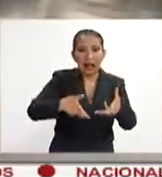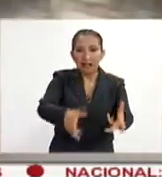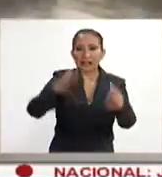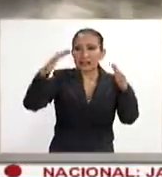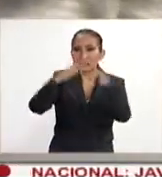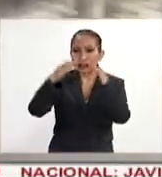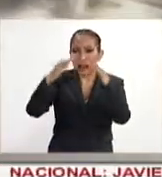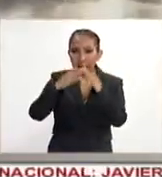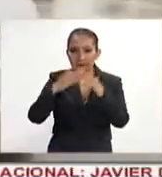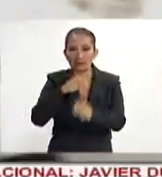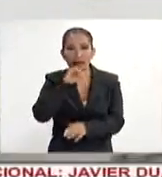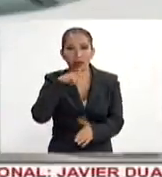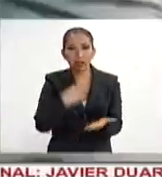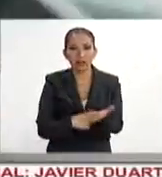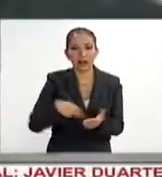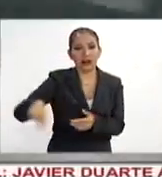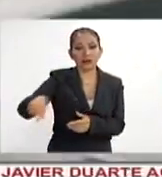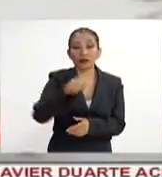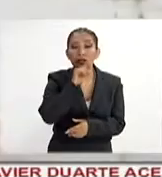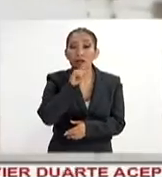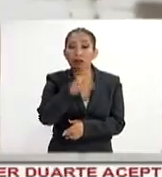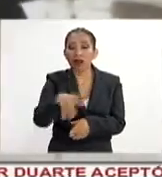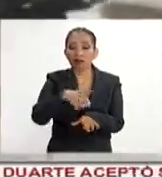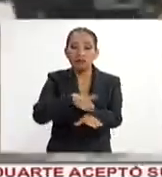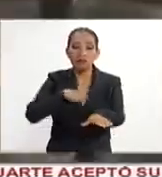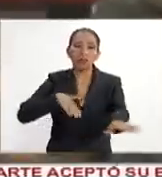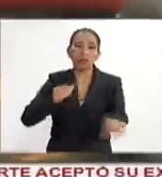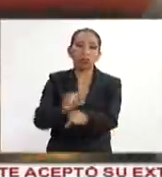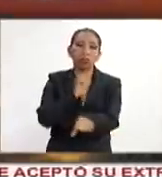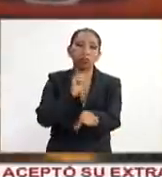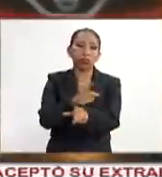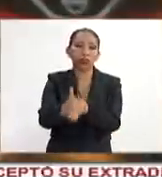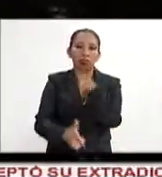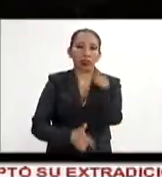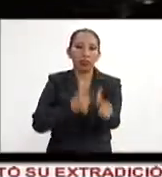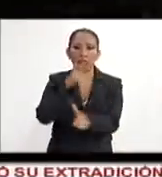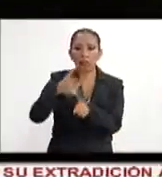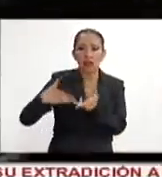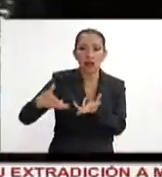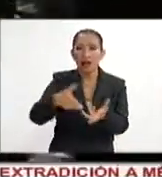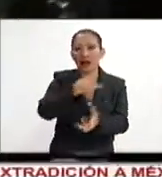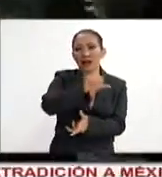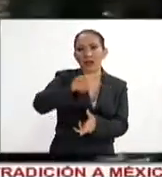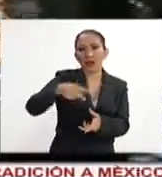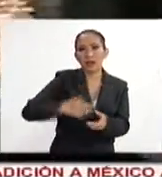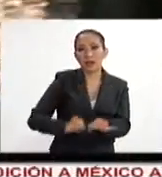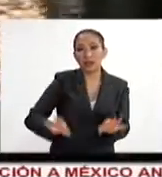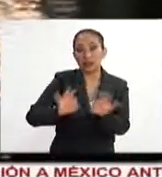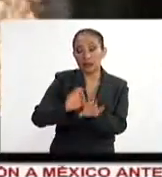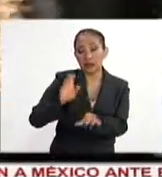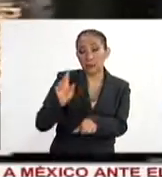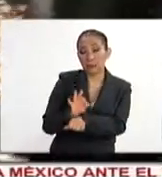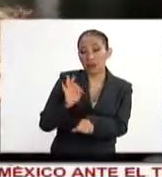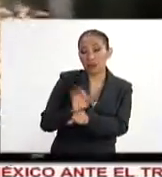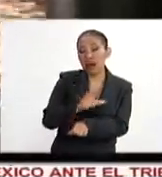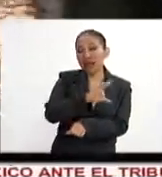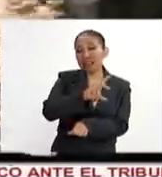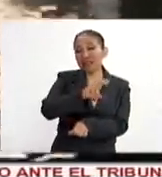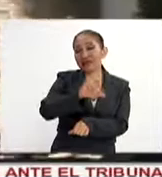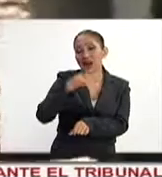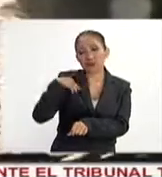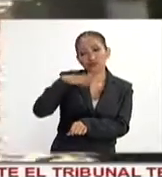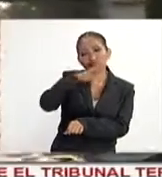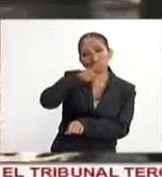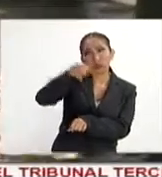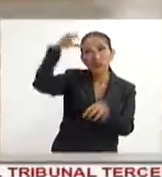y casas, además de tránsito lento en las vialidades más importantes. De acuerdo con Protección Civil, el saldo que